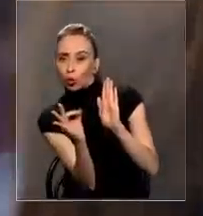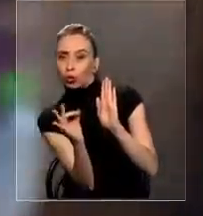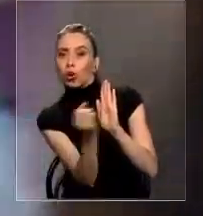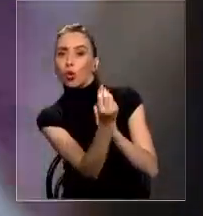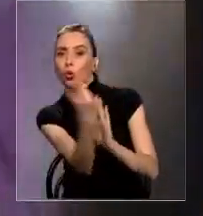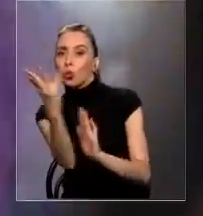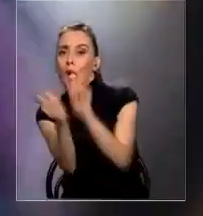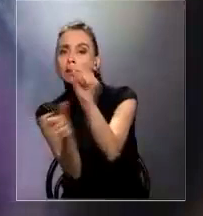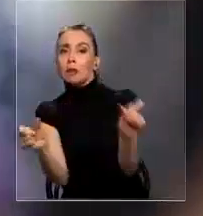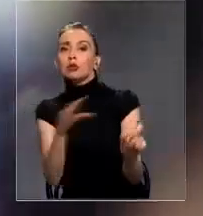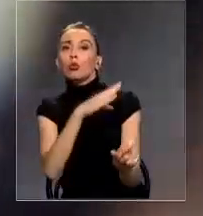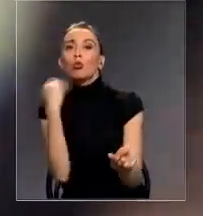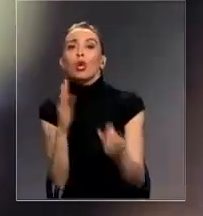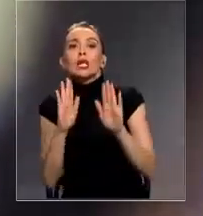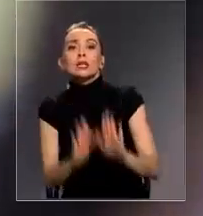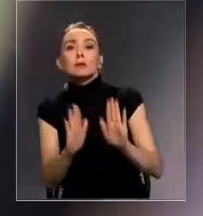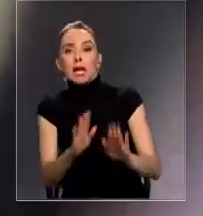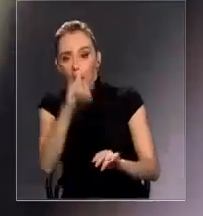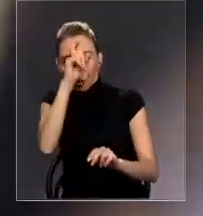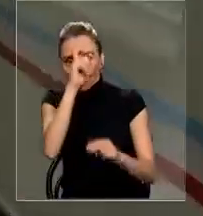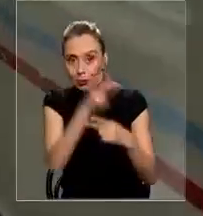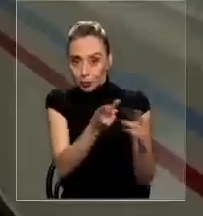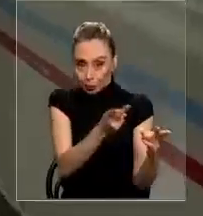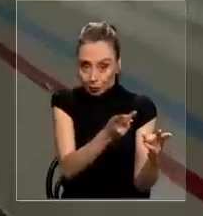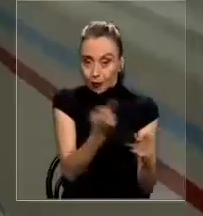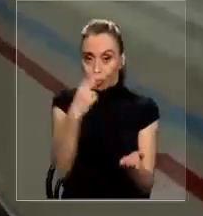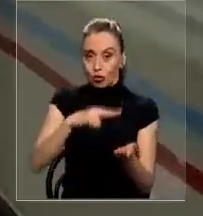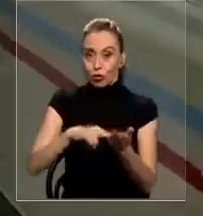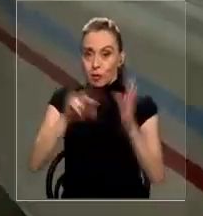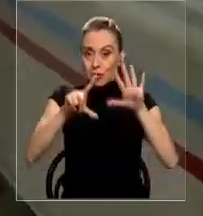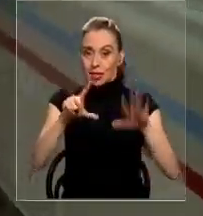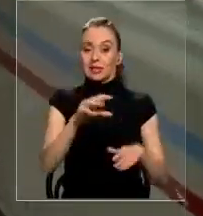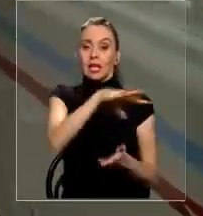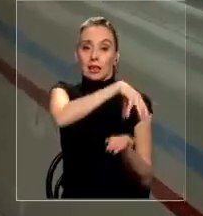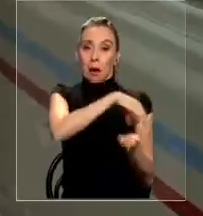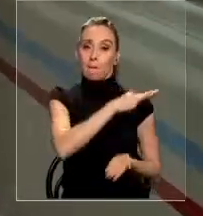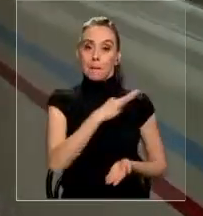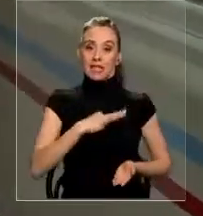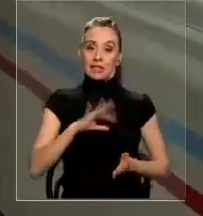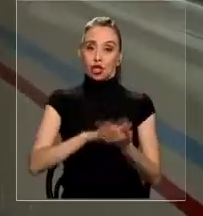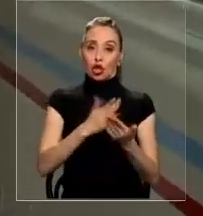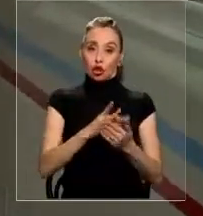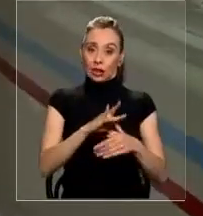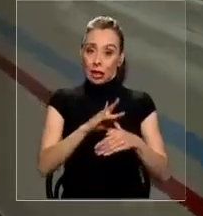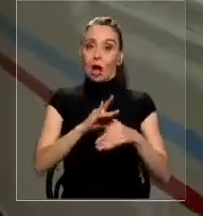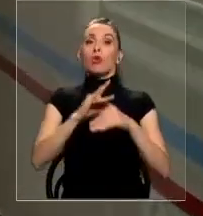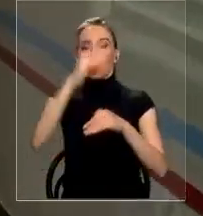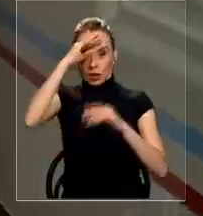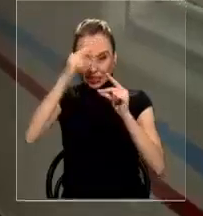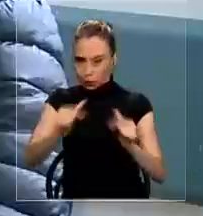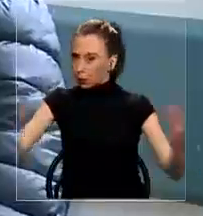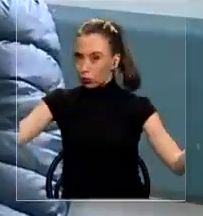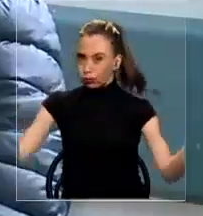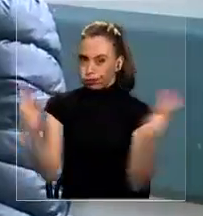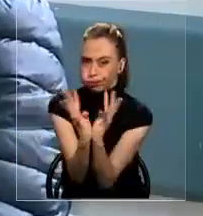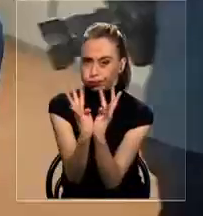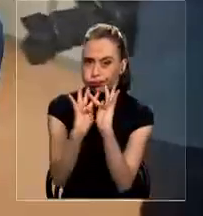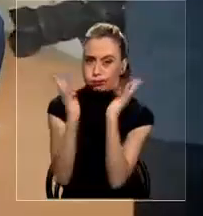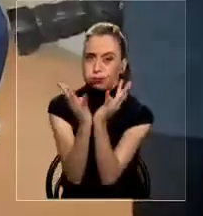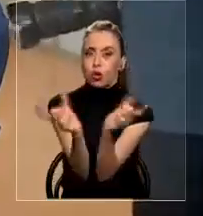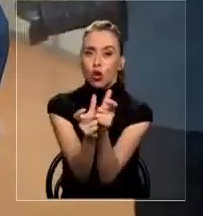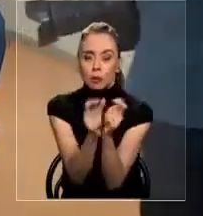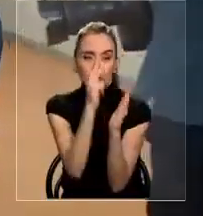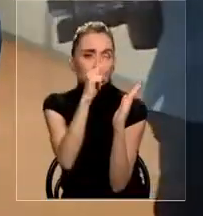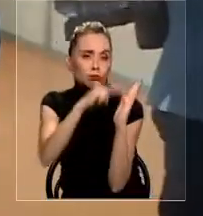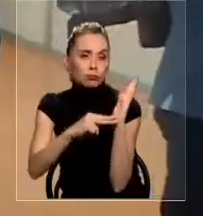los que mueren esperando. En el 2017, el Ministerio de Salud convocó a una comisión de expertos para analizar las listas